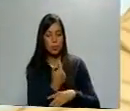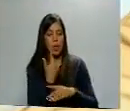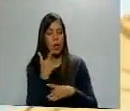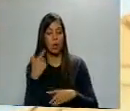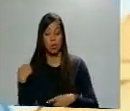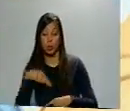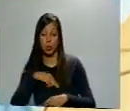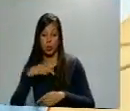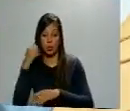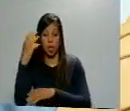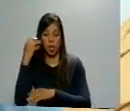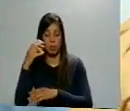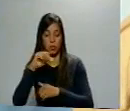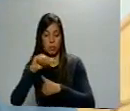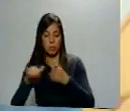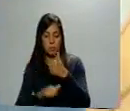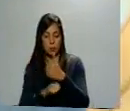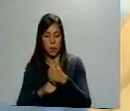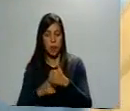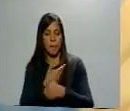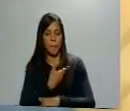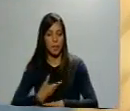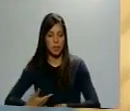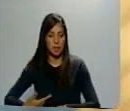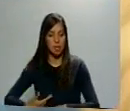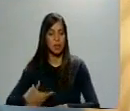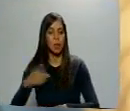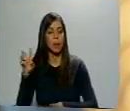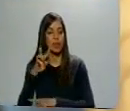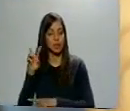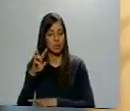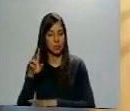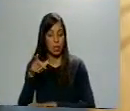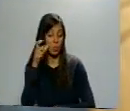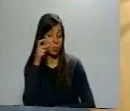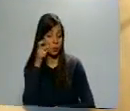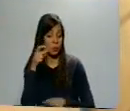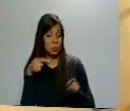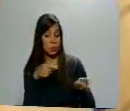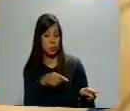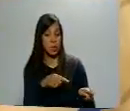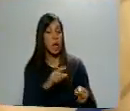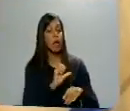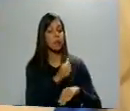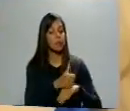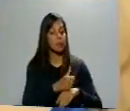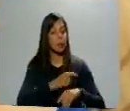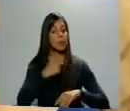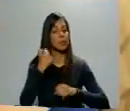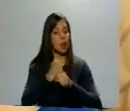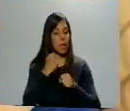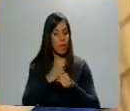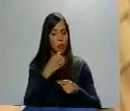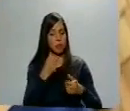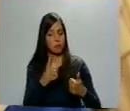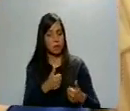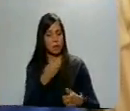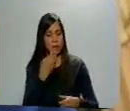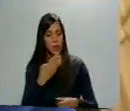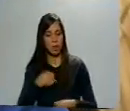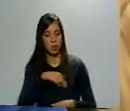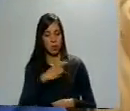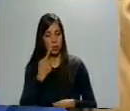y conducción de la Vicepresidencia Ejecutiva de la República, que velará por el cumplimiento oportuno de sus fines. La Junta de